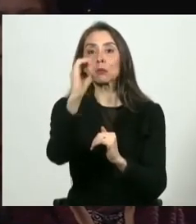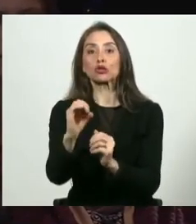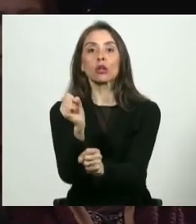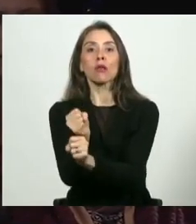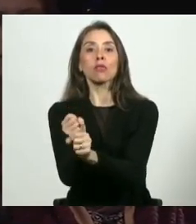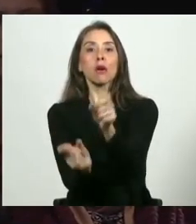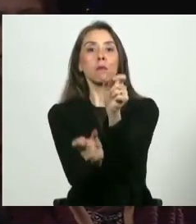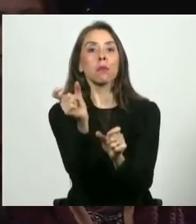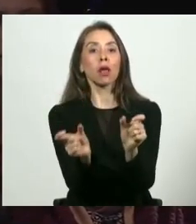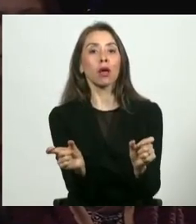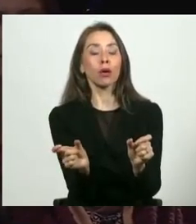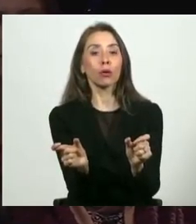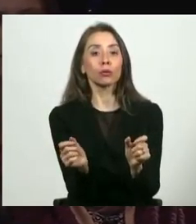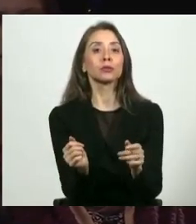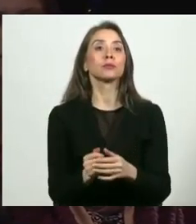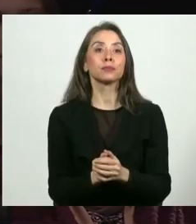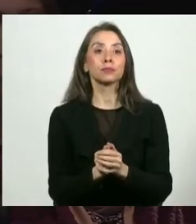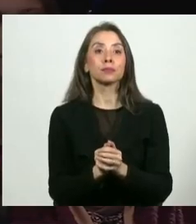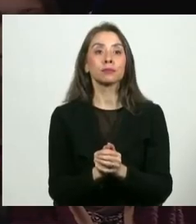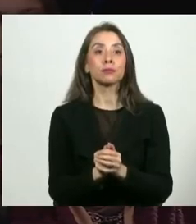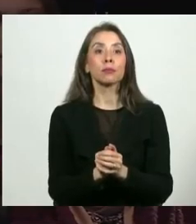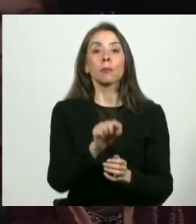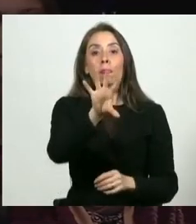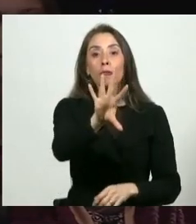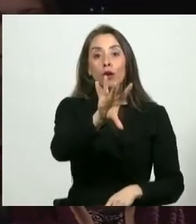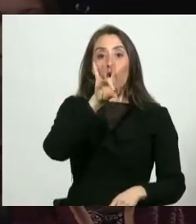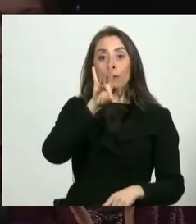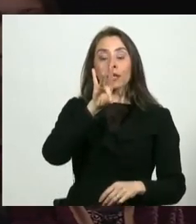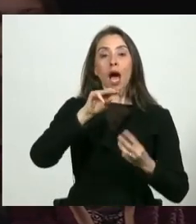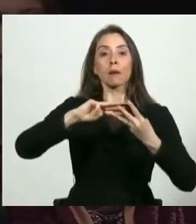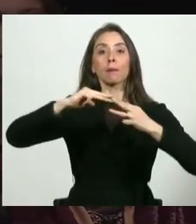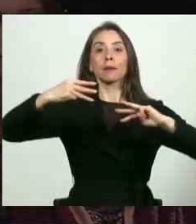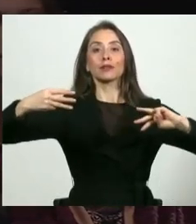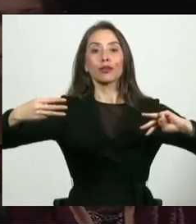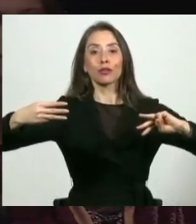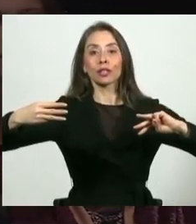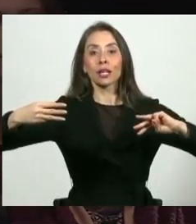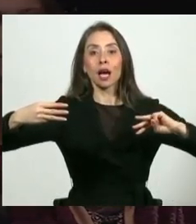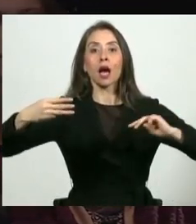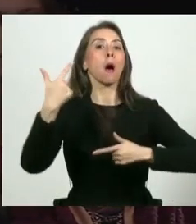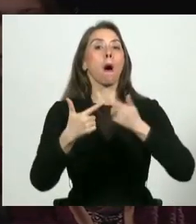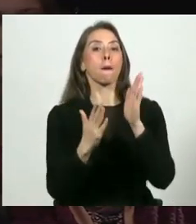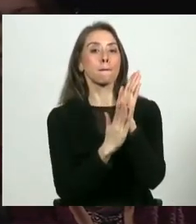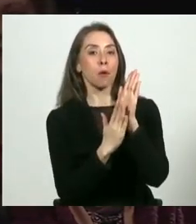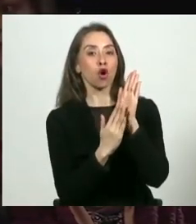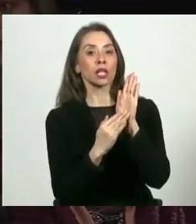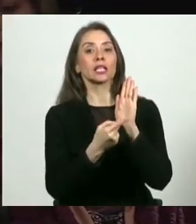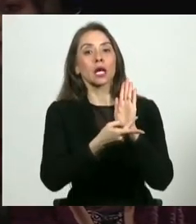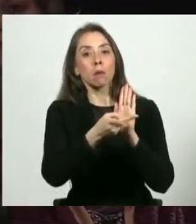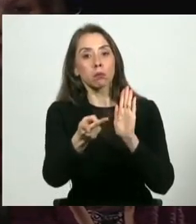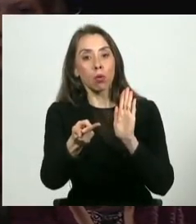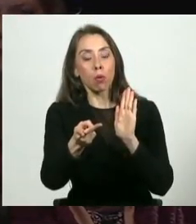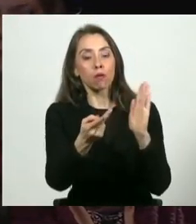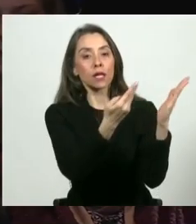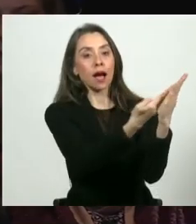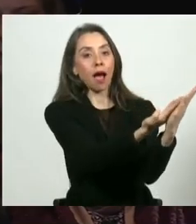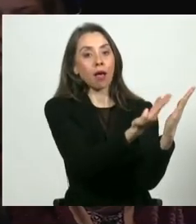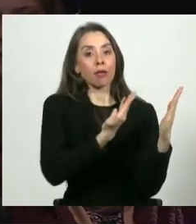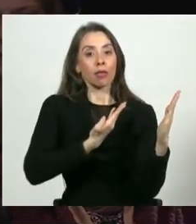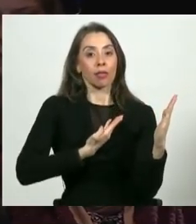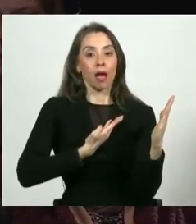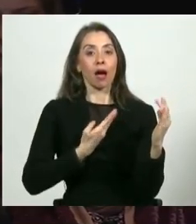Por lo tanto, tenemos que optar por metodología, por una política pública que nos dé